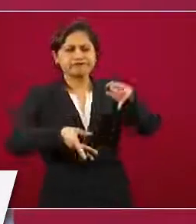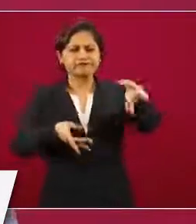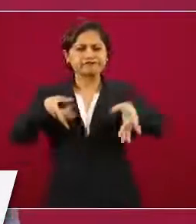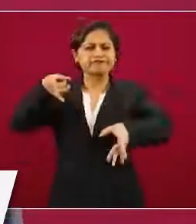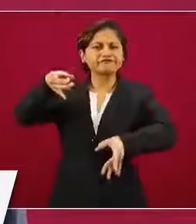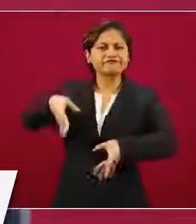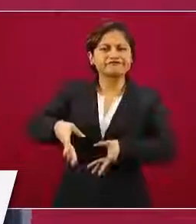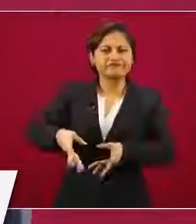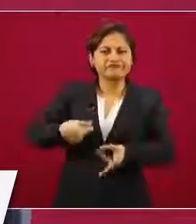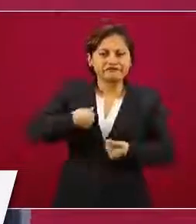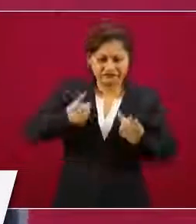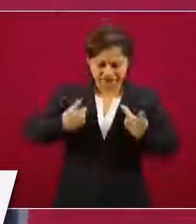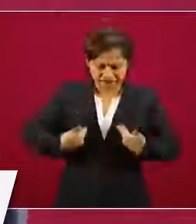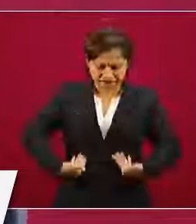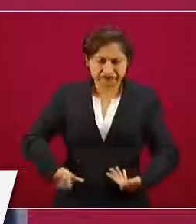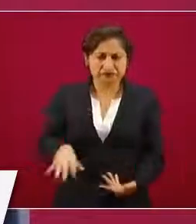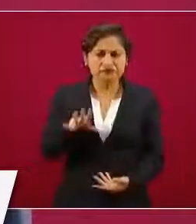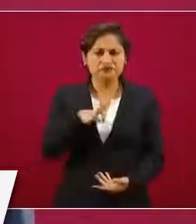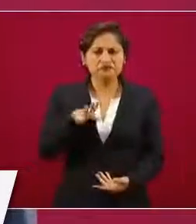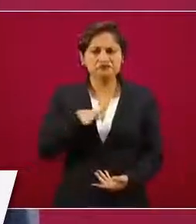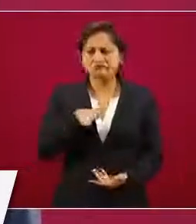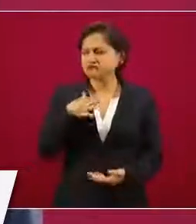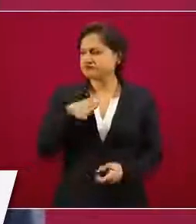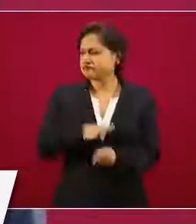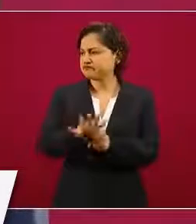vale el que tiene,